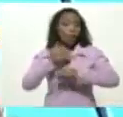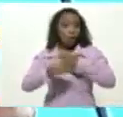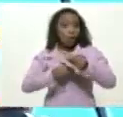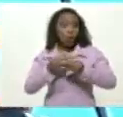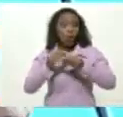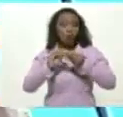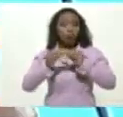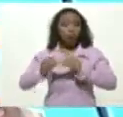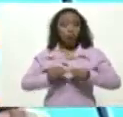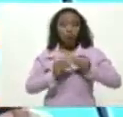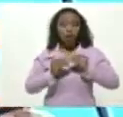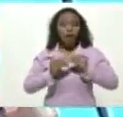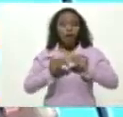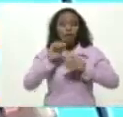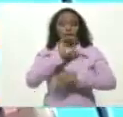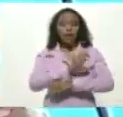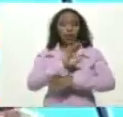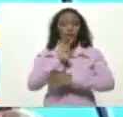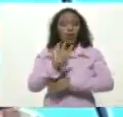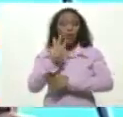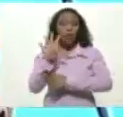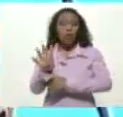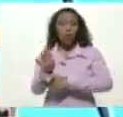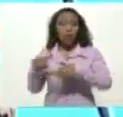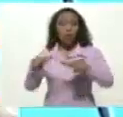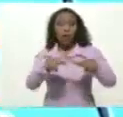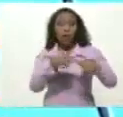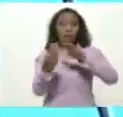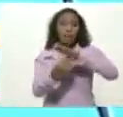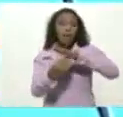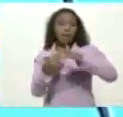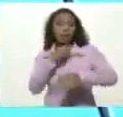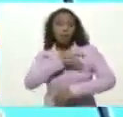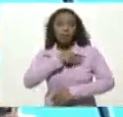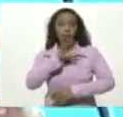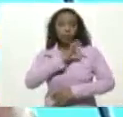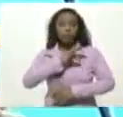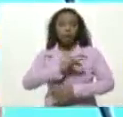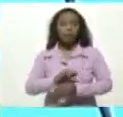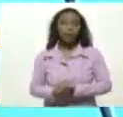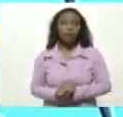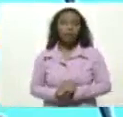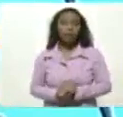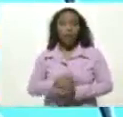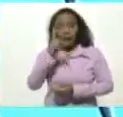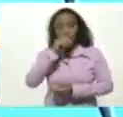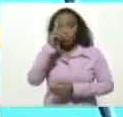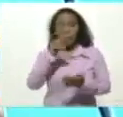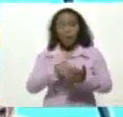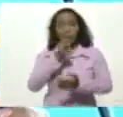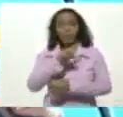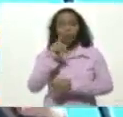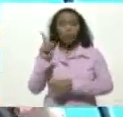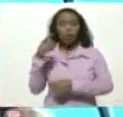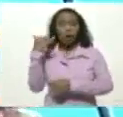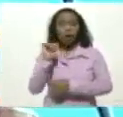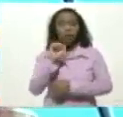rehabilitado 544 espacios de bases de misiones socialistas. En el año 2021